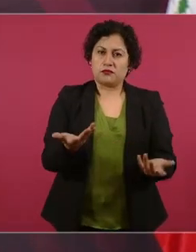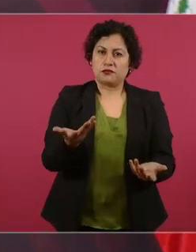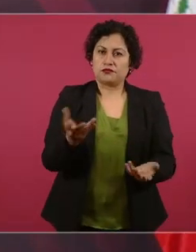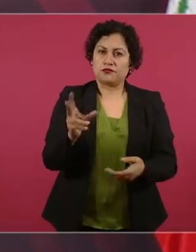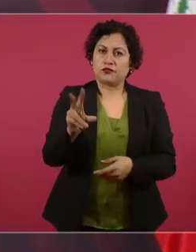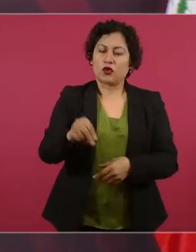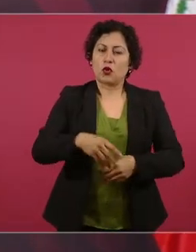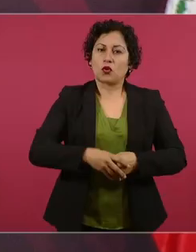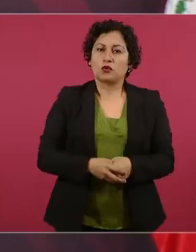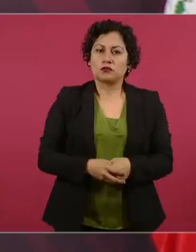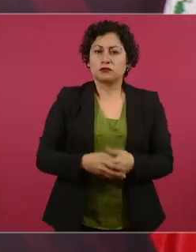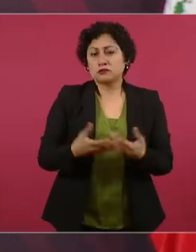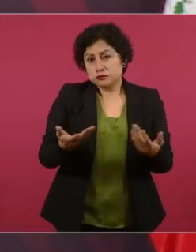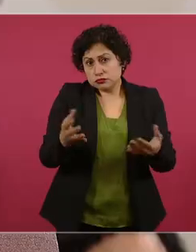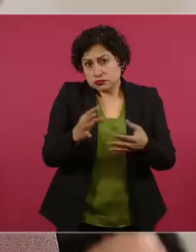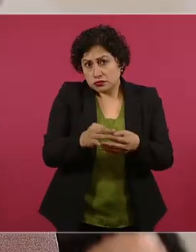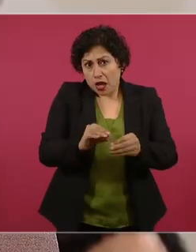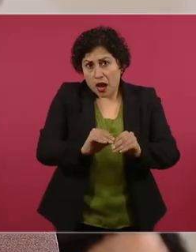Para hablar claro, ¿no?